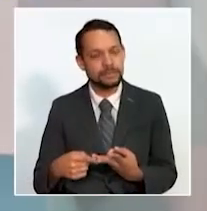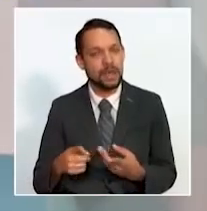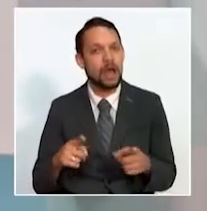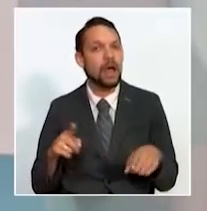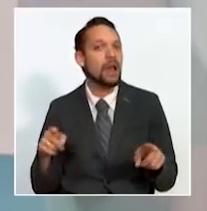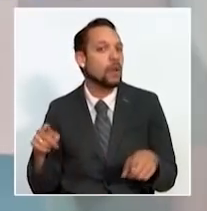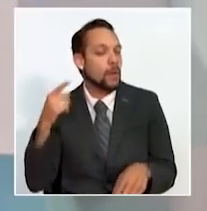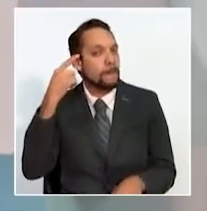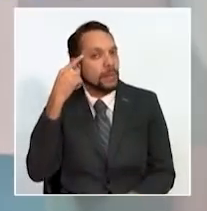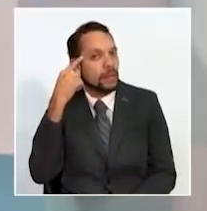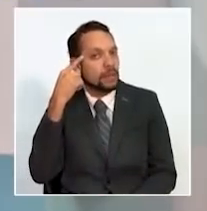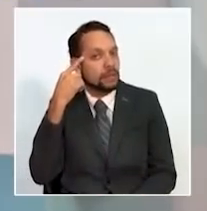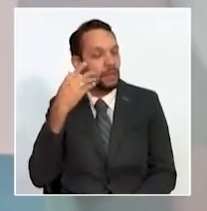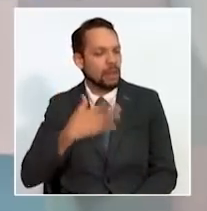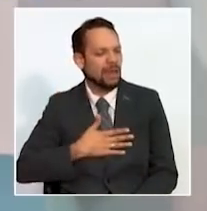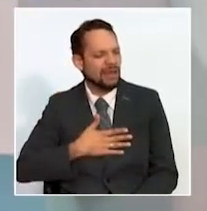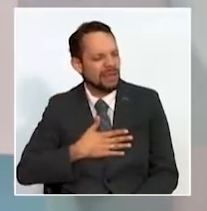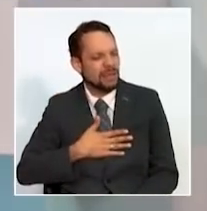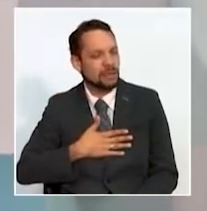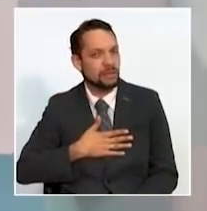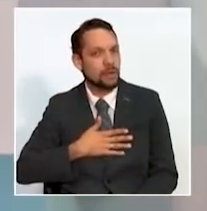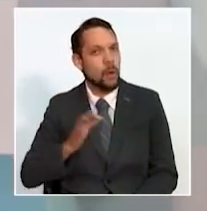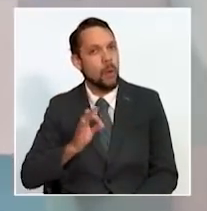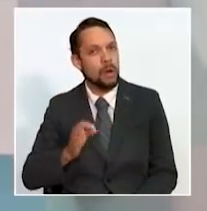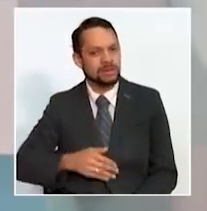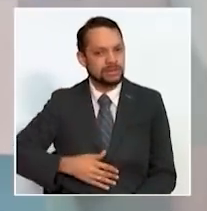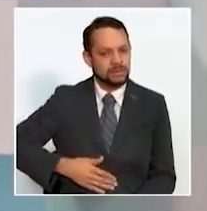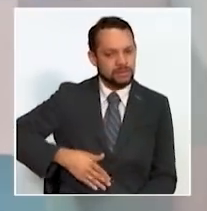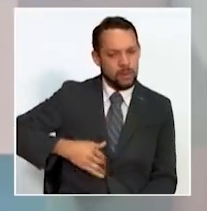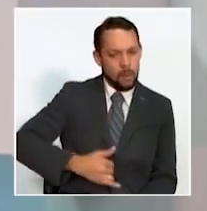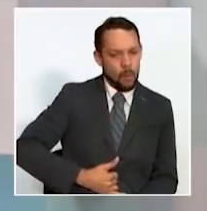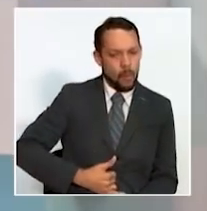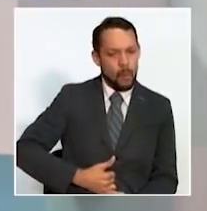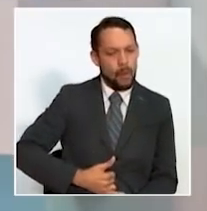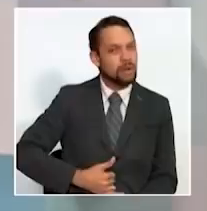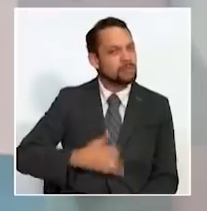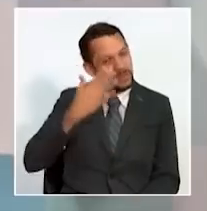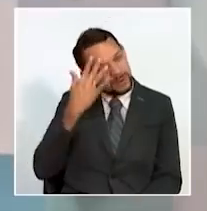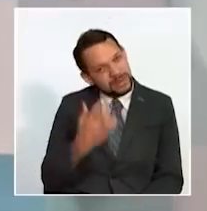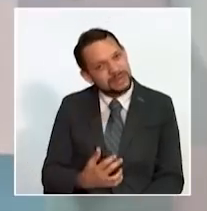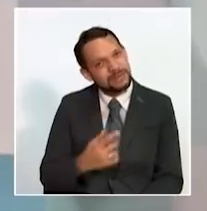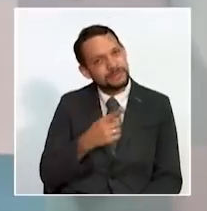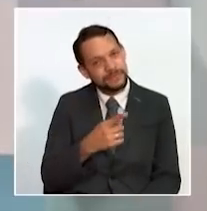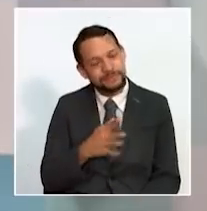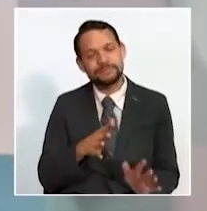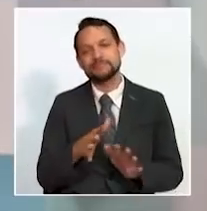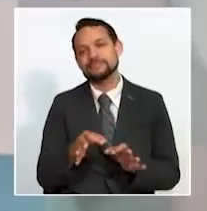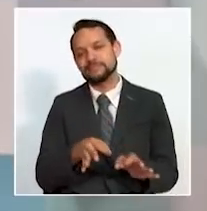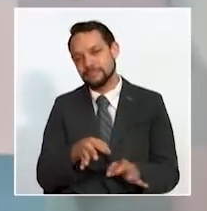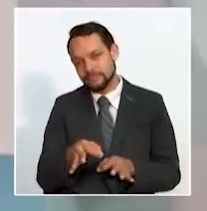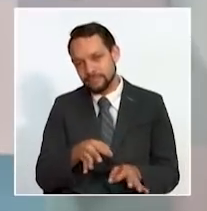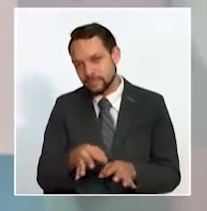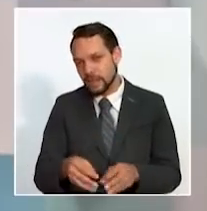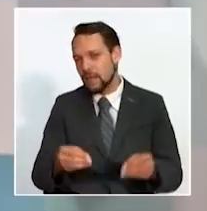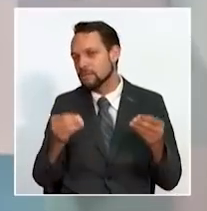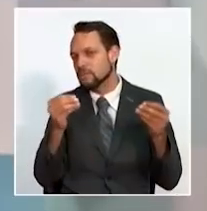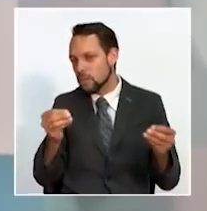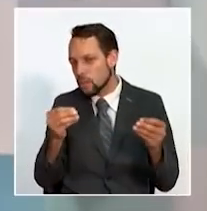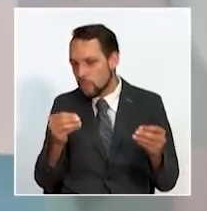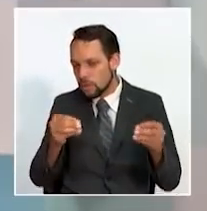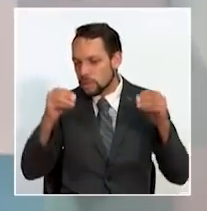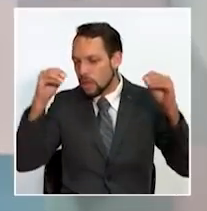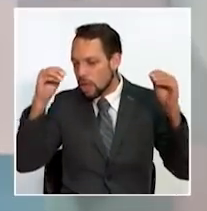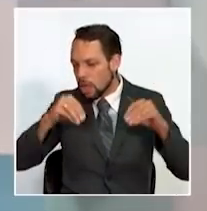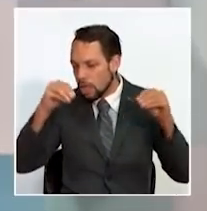sintomatología en el tórax como otros en el abdomen o en la cabeza y demás. Pero Hay mucho que estudiar allí y